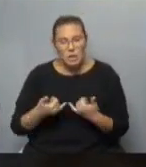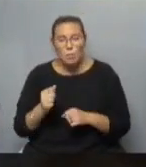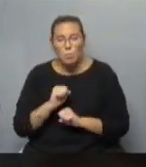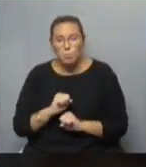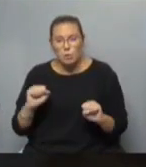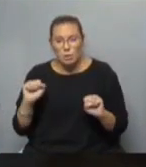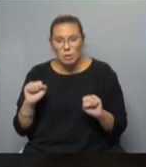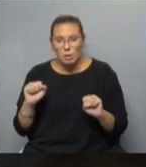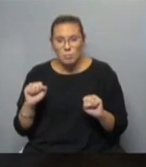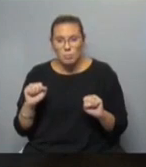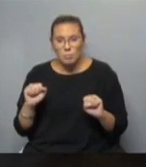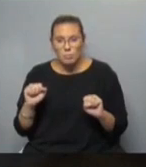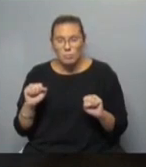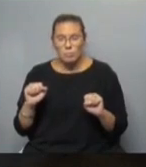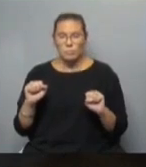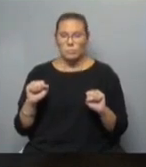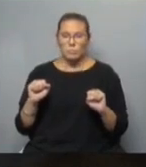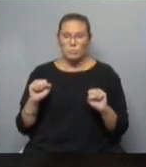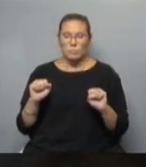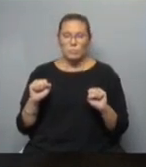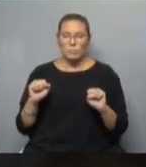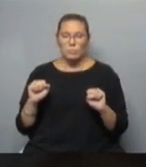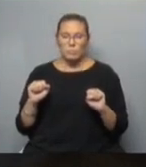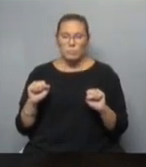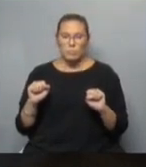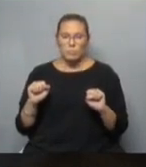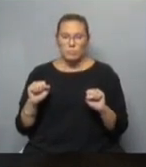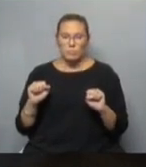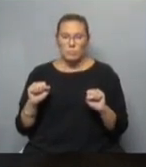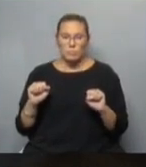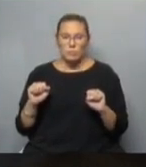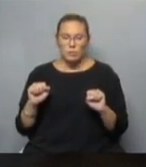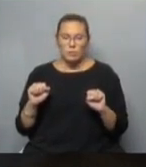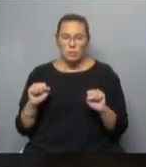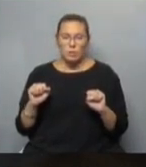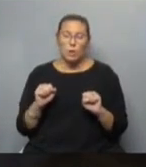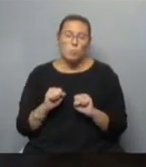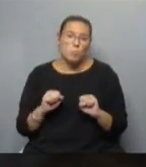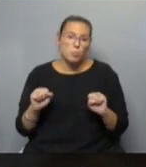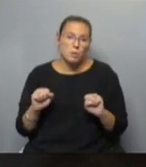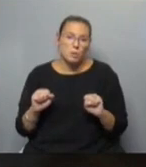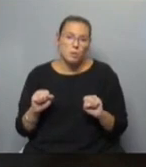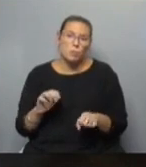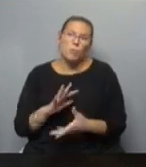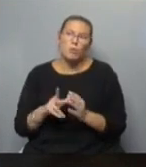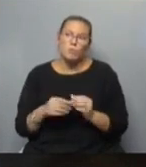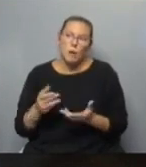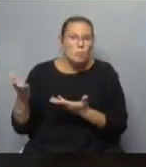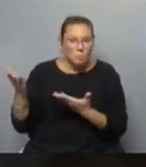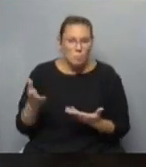puede ser bueno, no te digo que un placer, pero puede ser algo bienvenido.